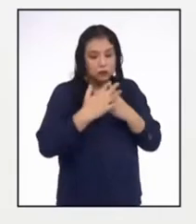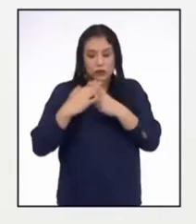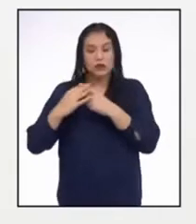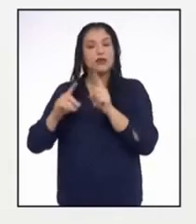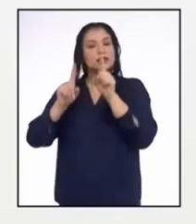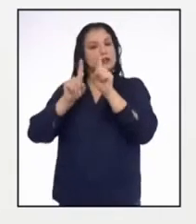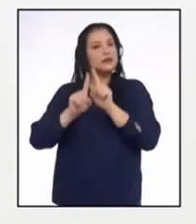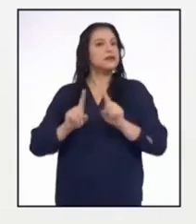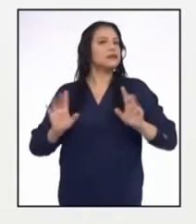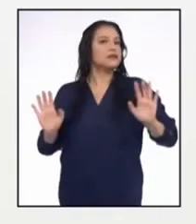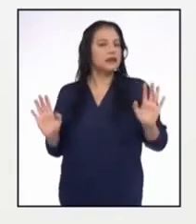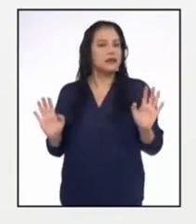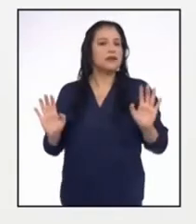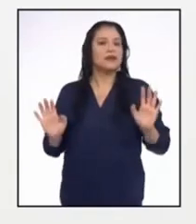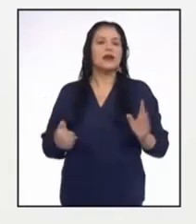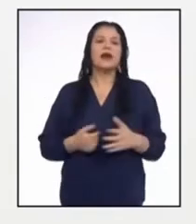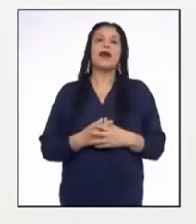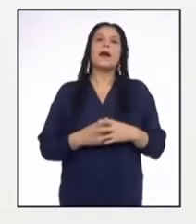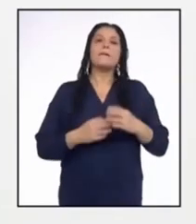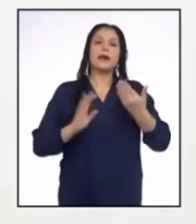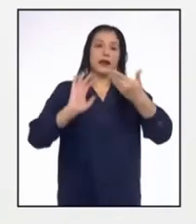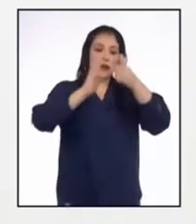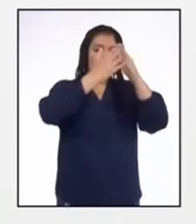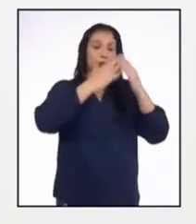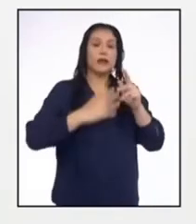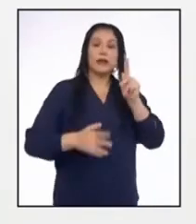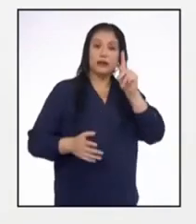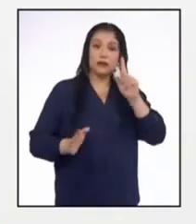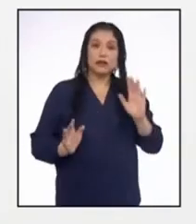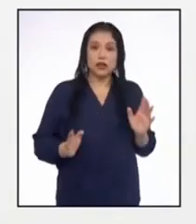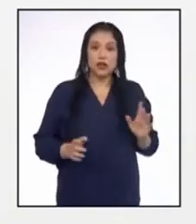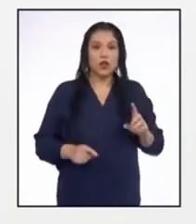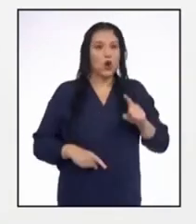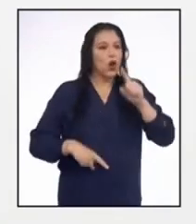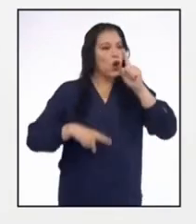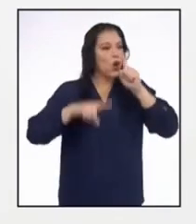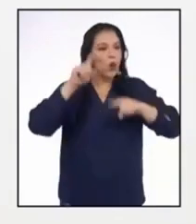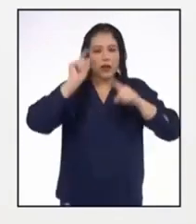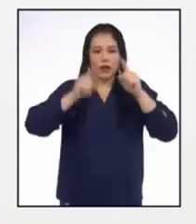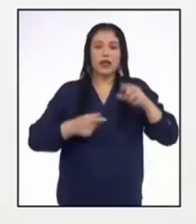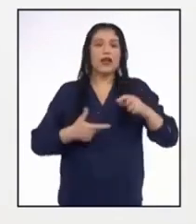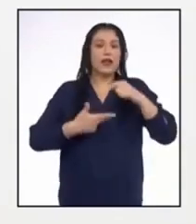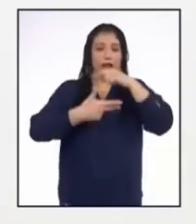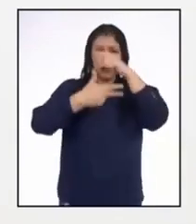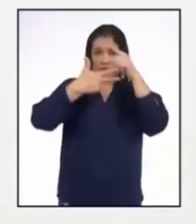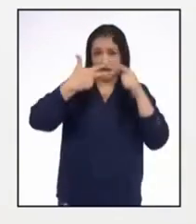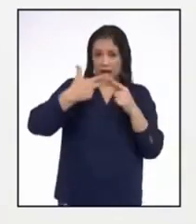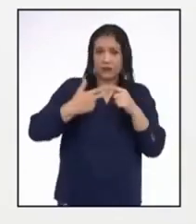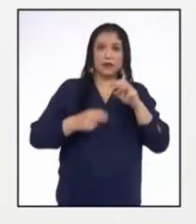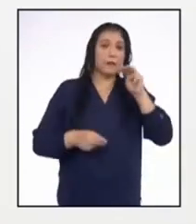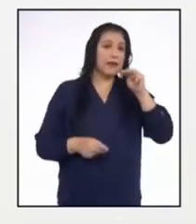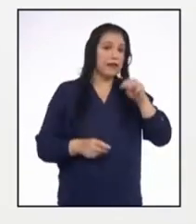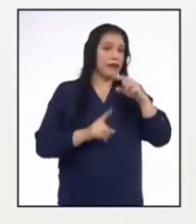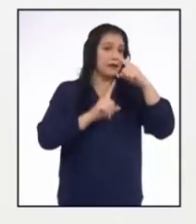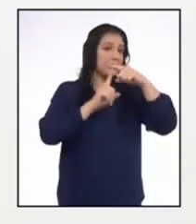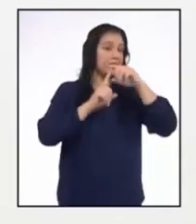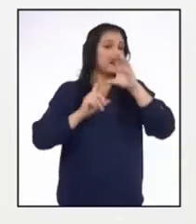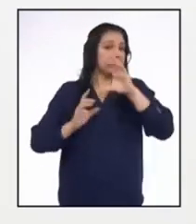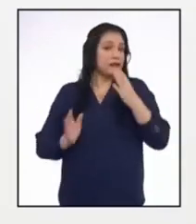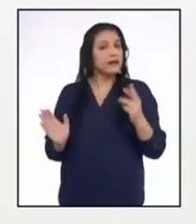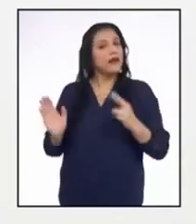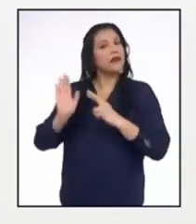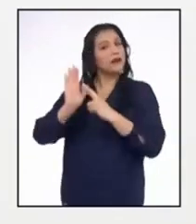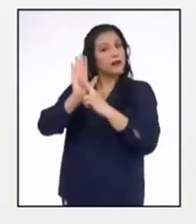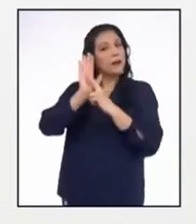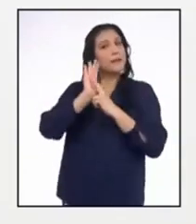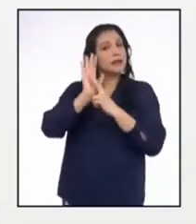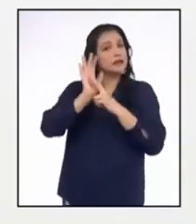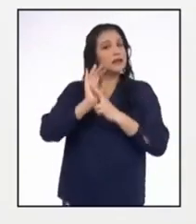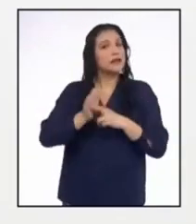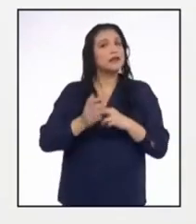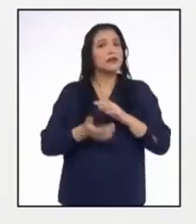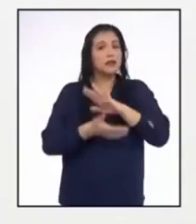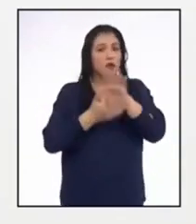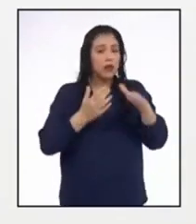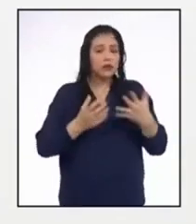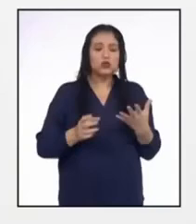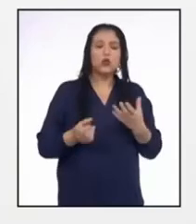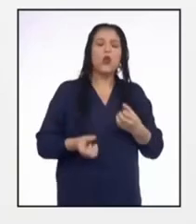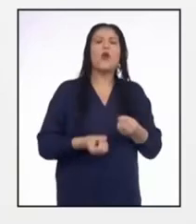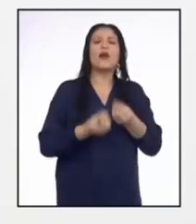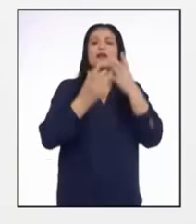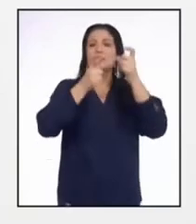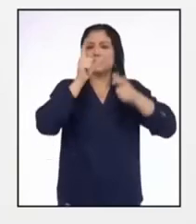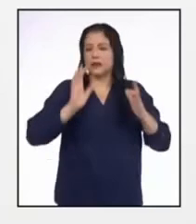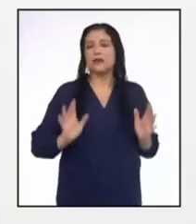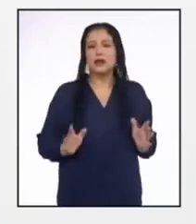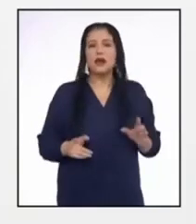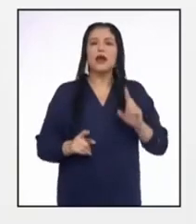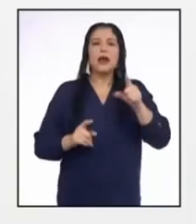otra. Para el caso de la comunidad quichua, cualquiera de las 3 medidas de tendencia central representa su muestra y población, pues